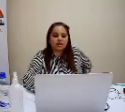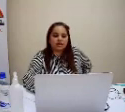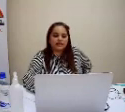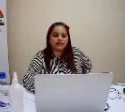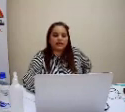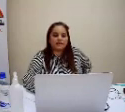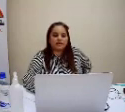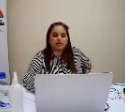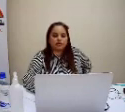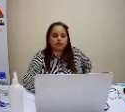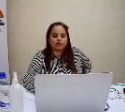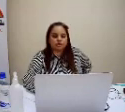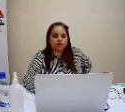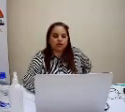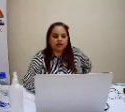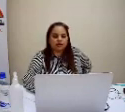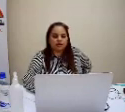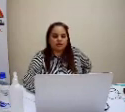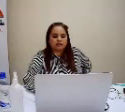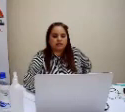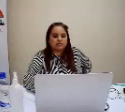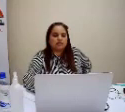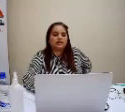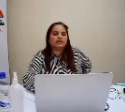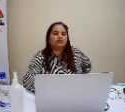El aguacate, el pescado azul, ciruela.